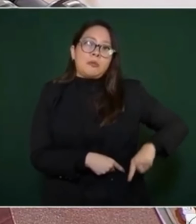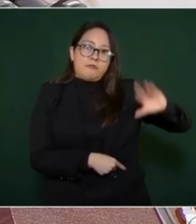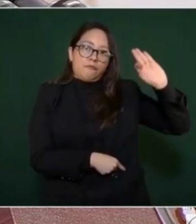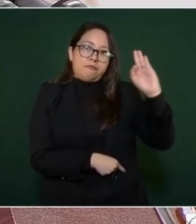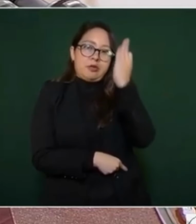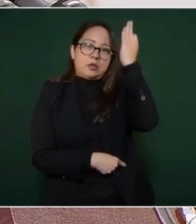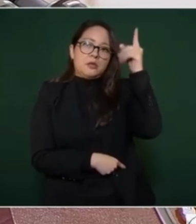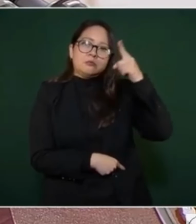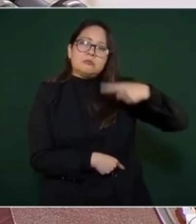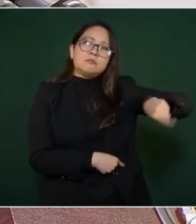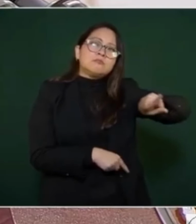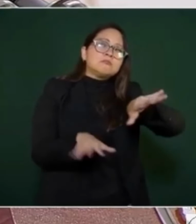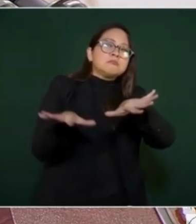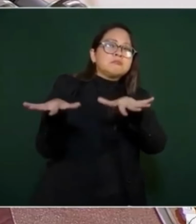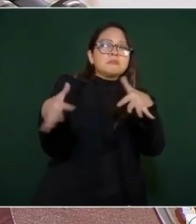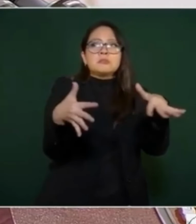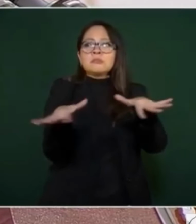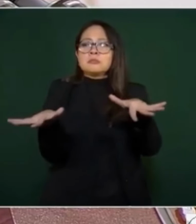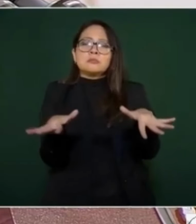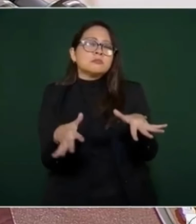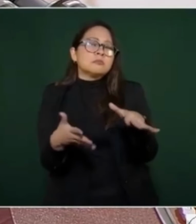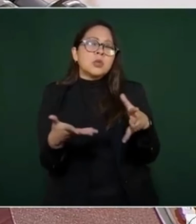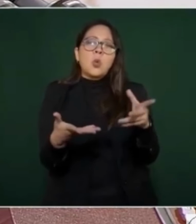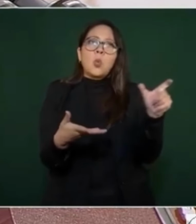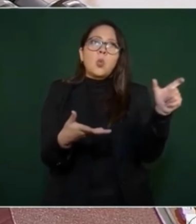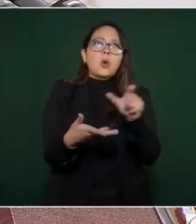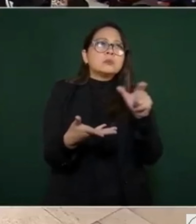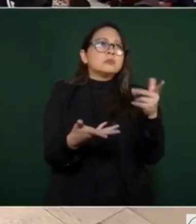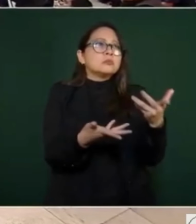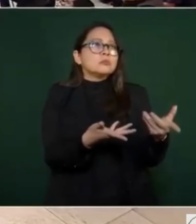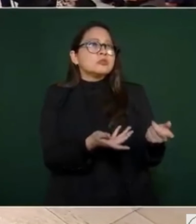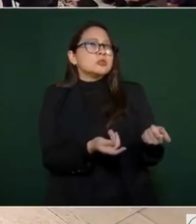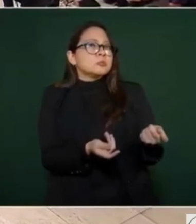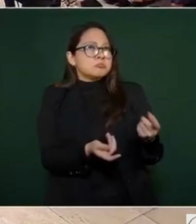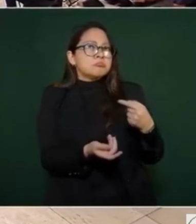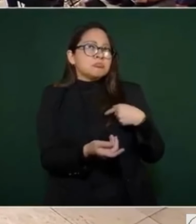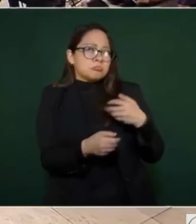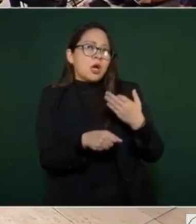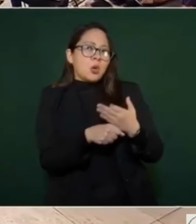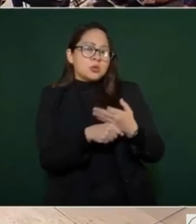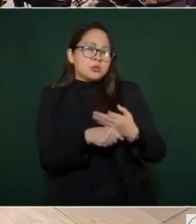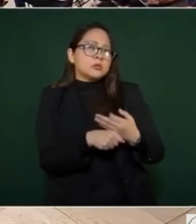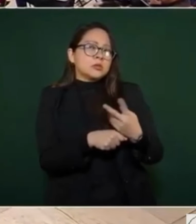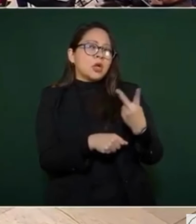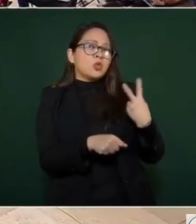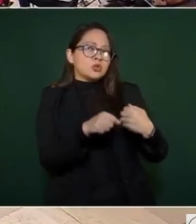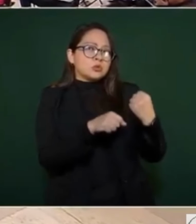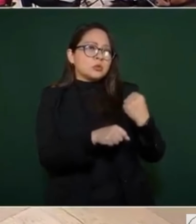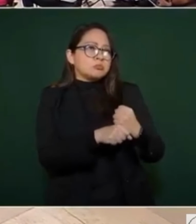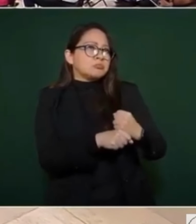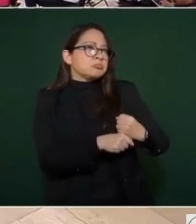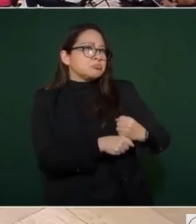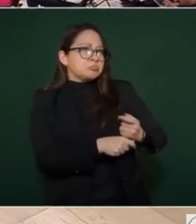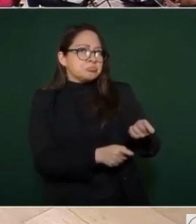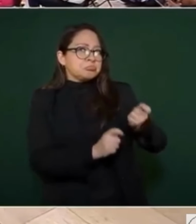Son aproximadamente, cuando recibimos esta administración hace 2 años,